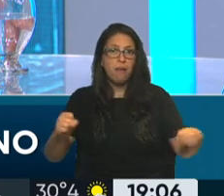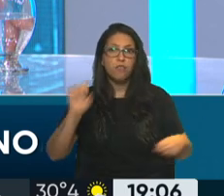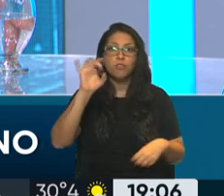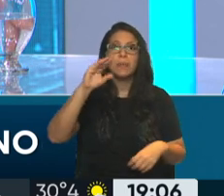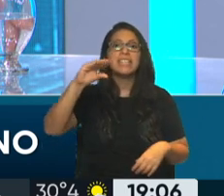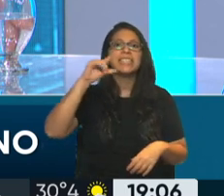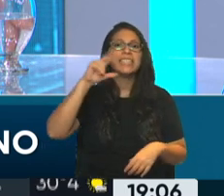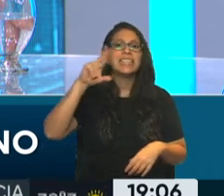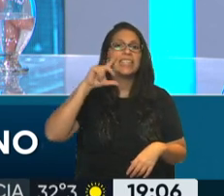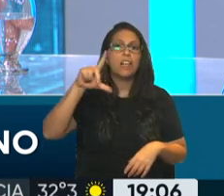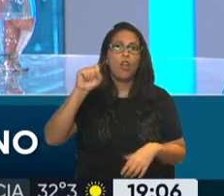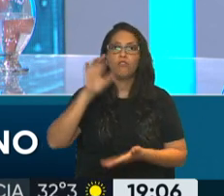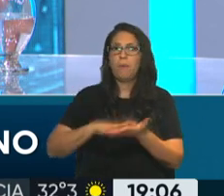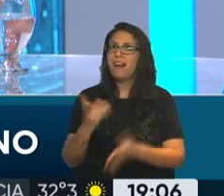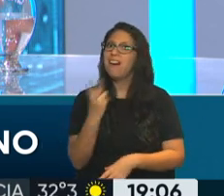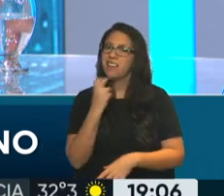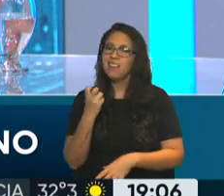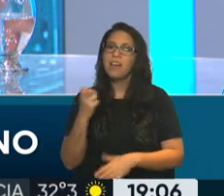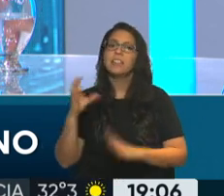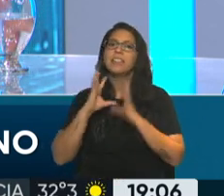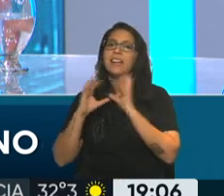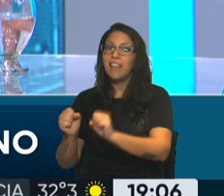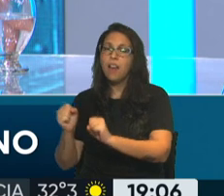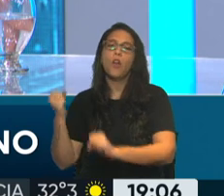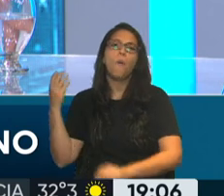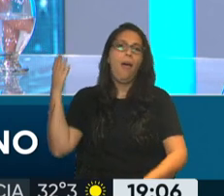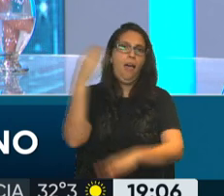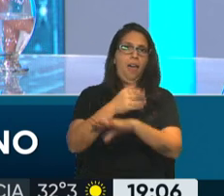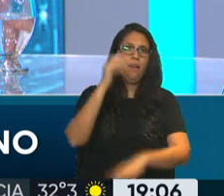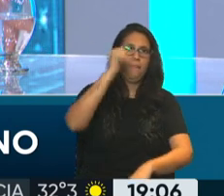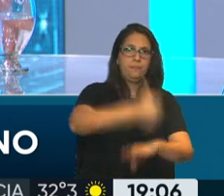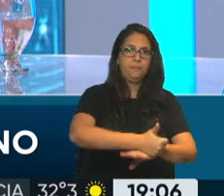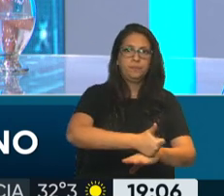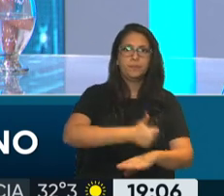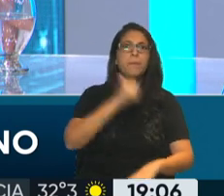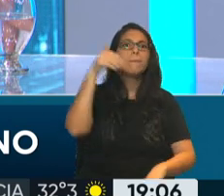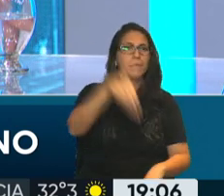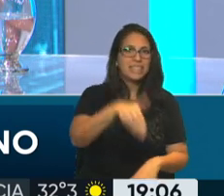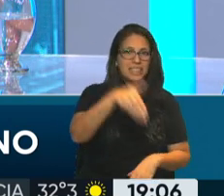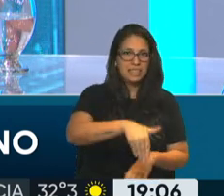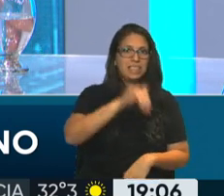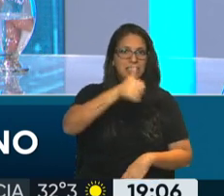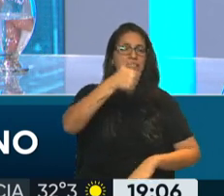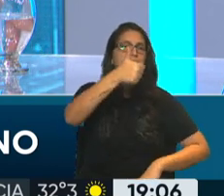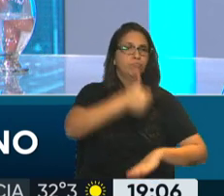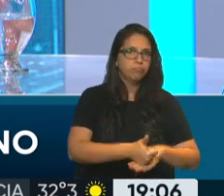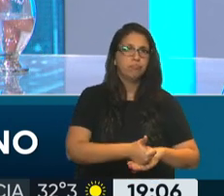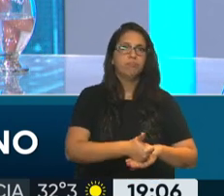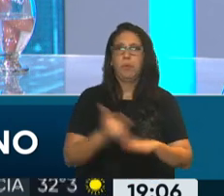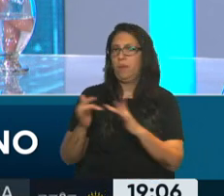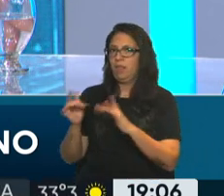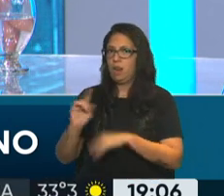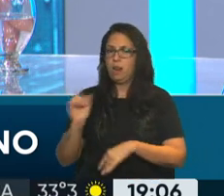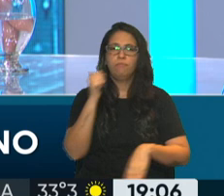chirilo de energía es secretar rz chirilo exactamente va a estar en forma presencial va a estar en forma presencial y el